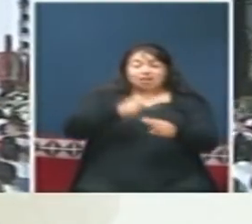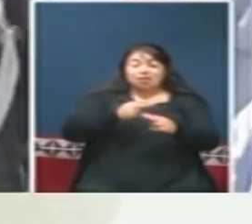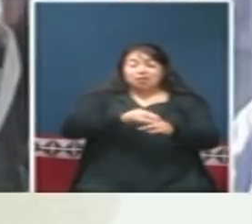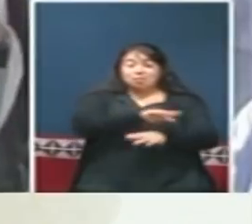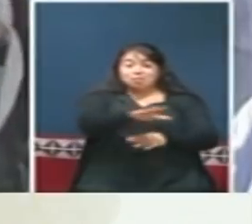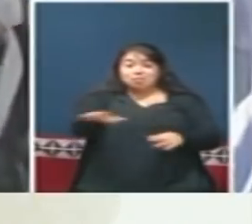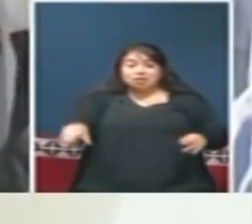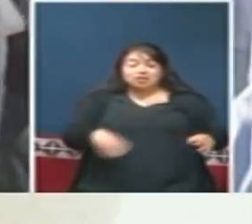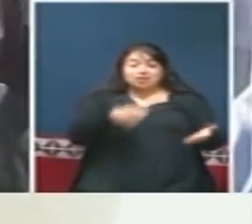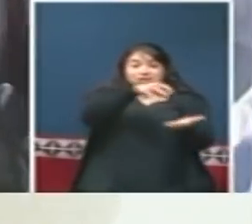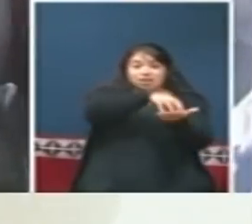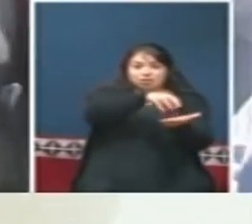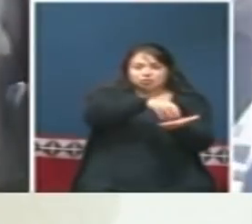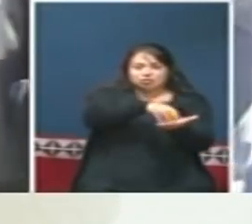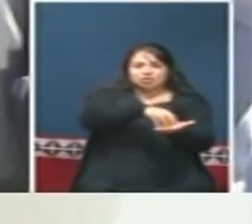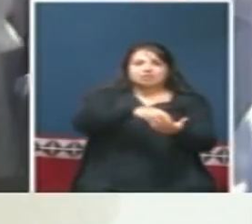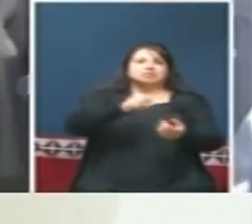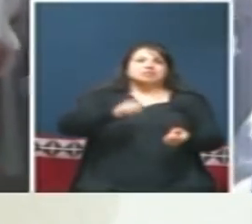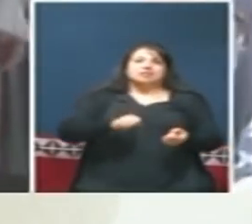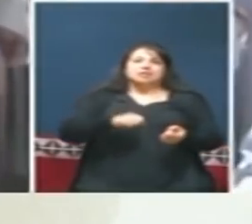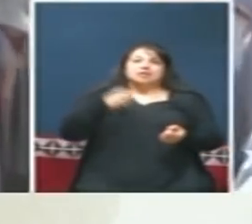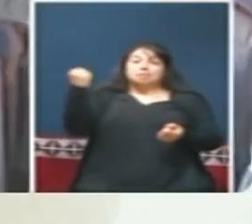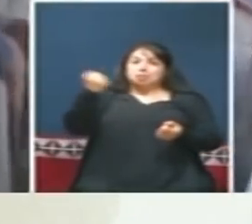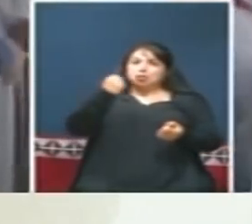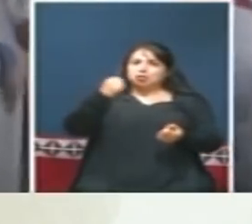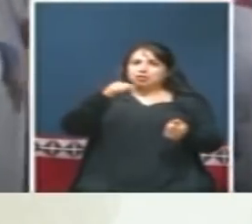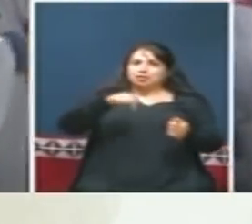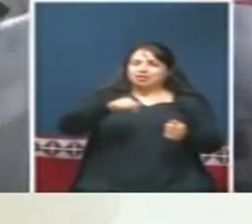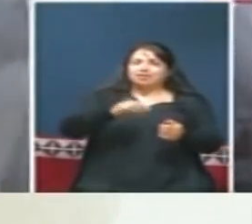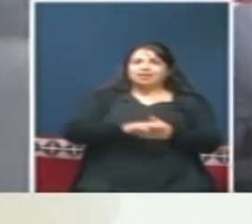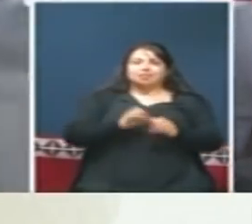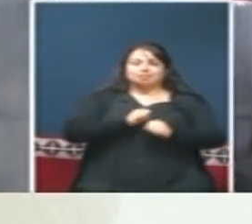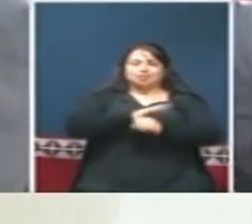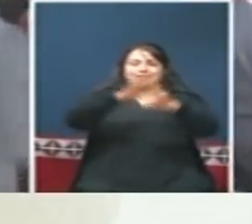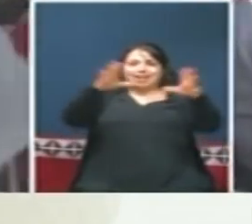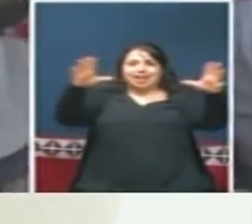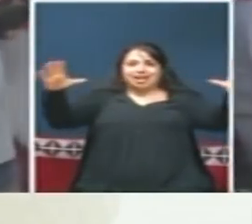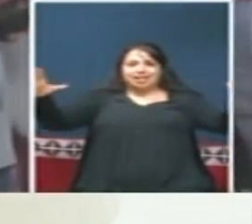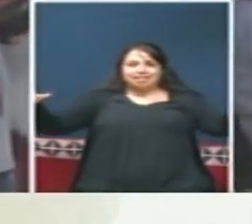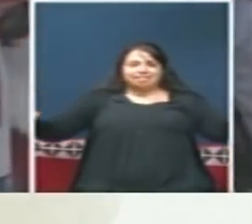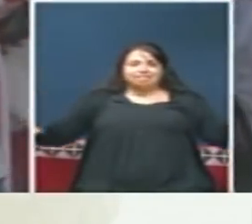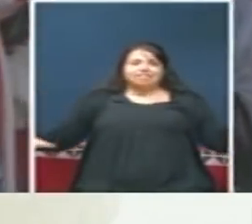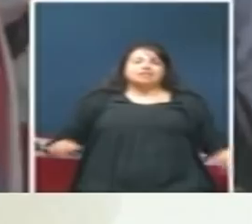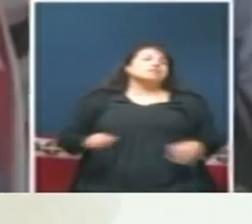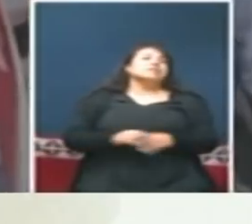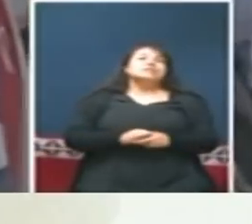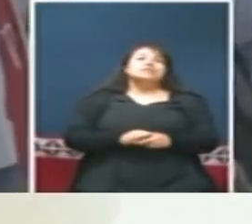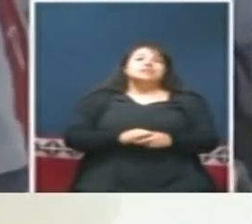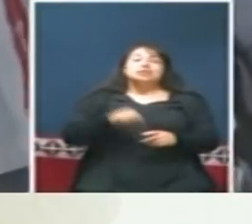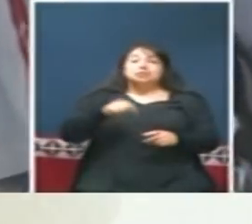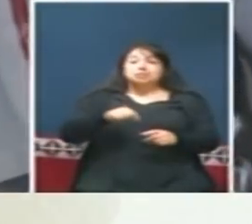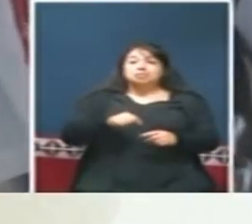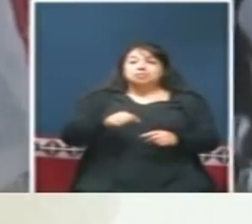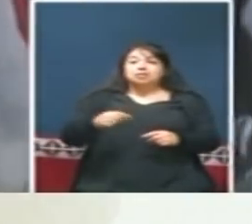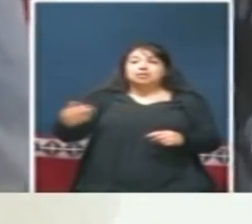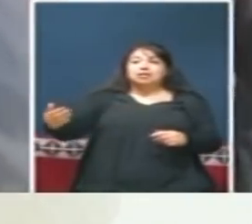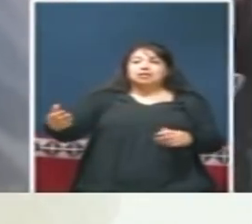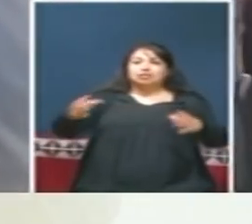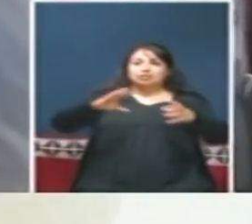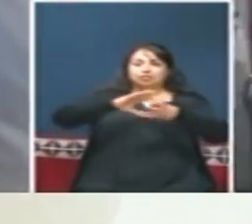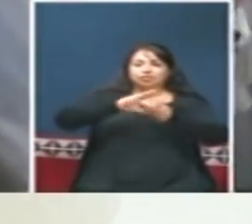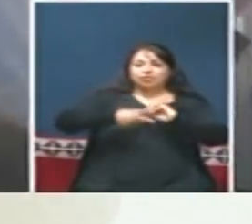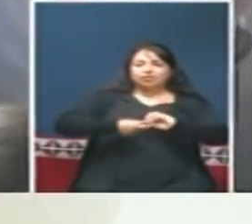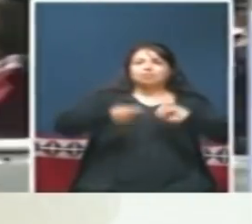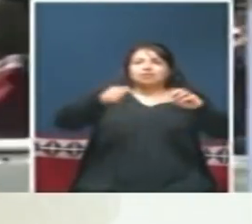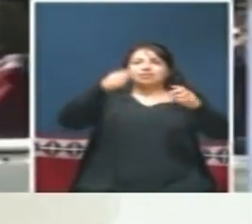nuestra provincia, en nuestra ciudad capital. Es el lugar ideal para llevar adelante este tipo de acto tan,